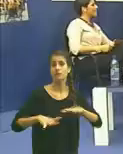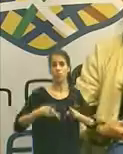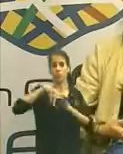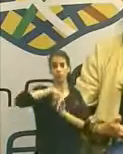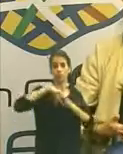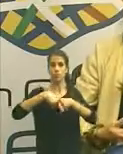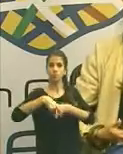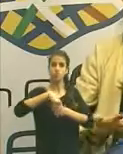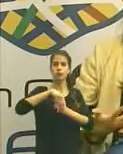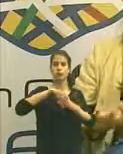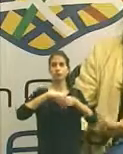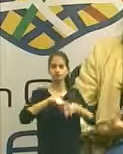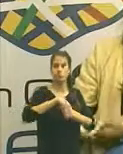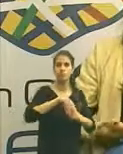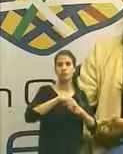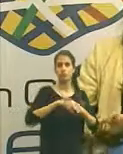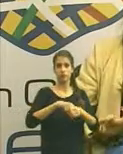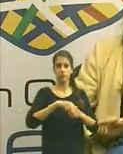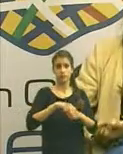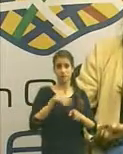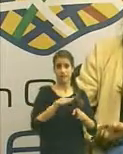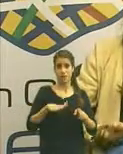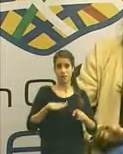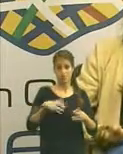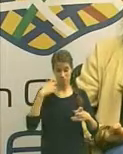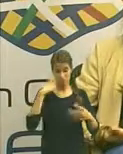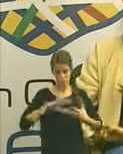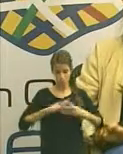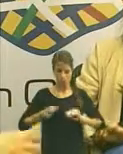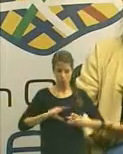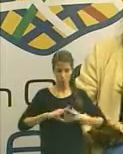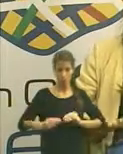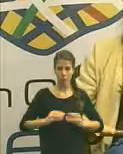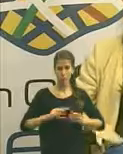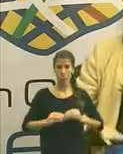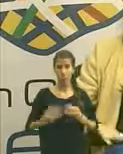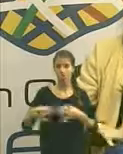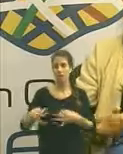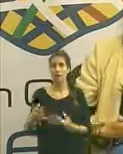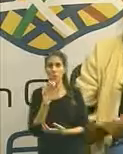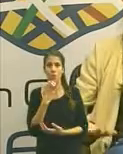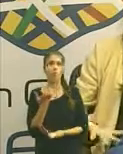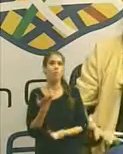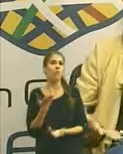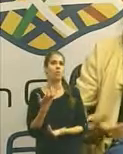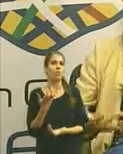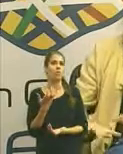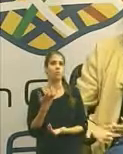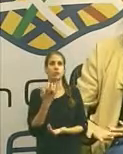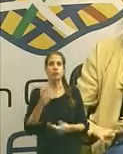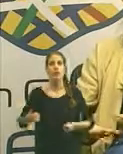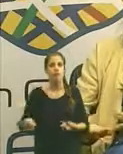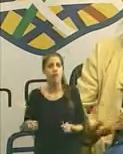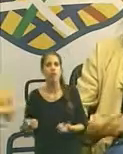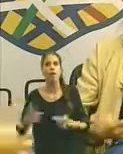el caballo, al final el niño está estimulando músculos que habitualmente no puede porque tiene movilidad reducida, porque va en silla